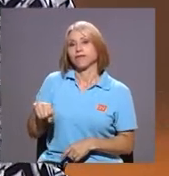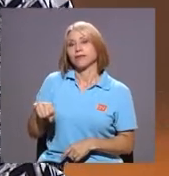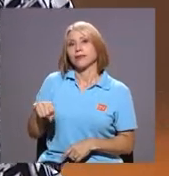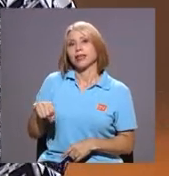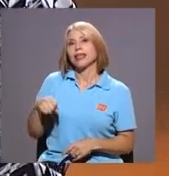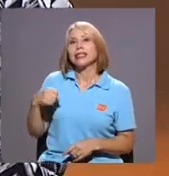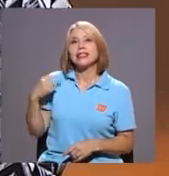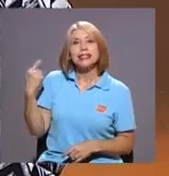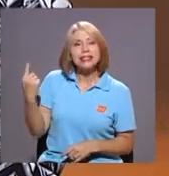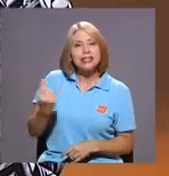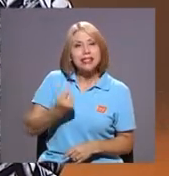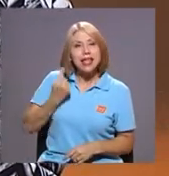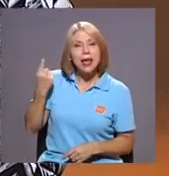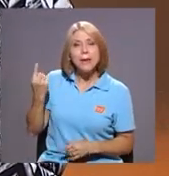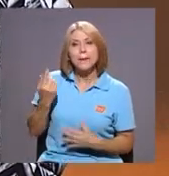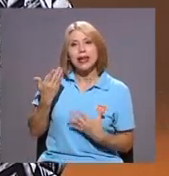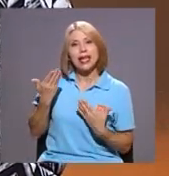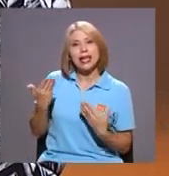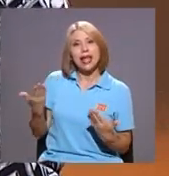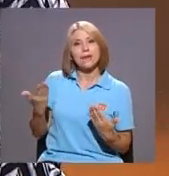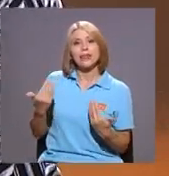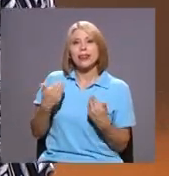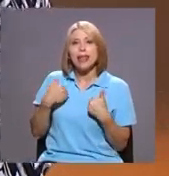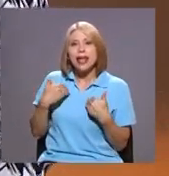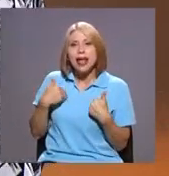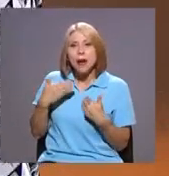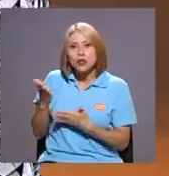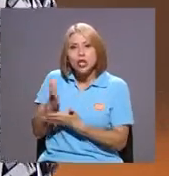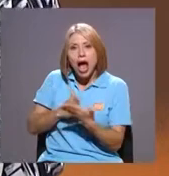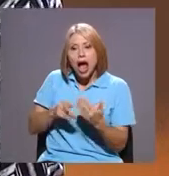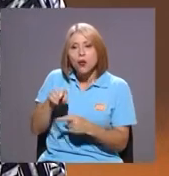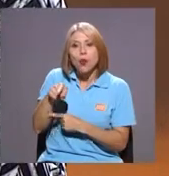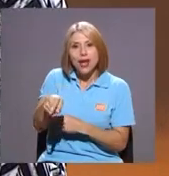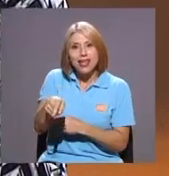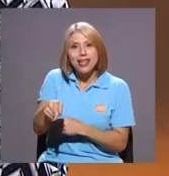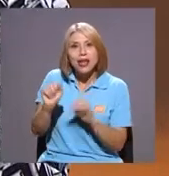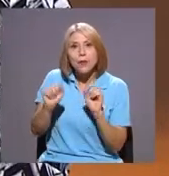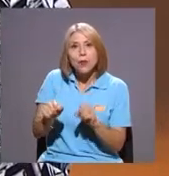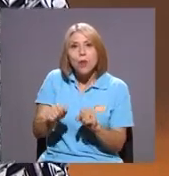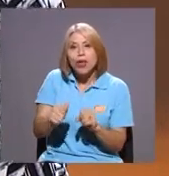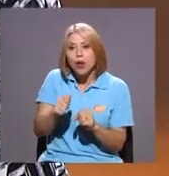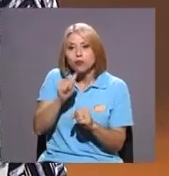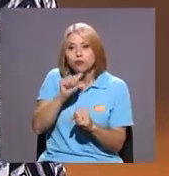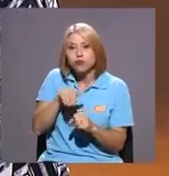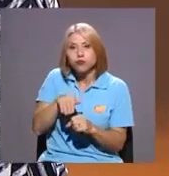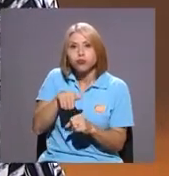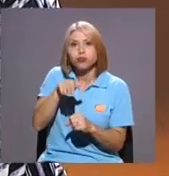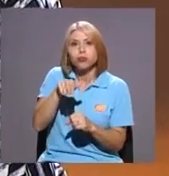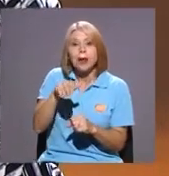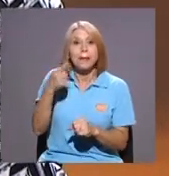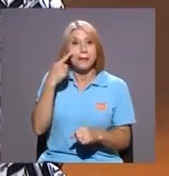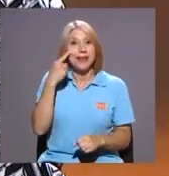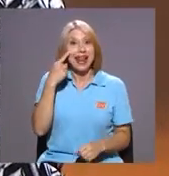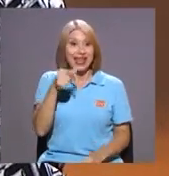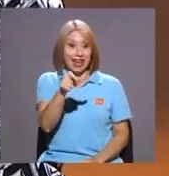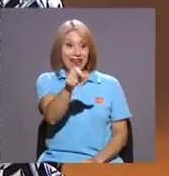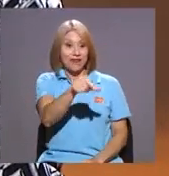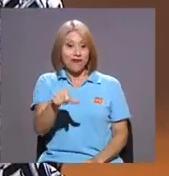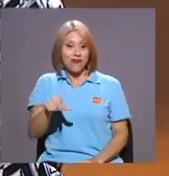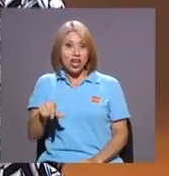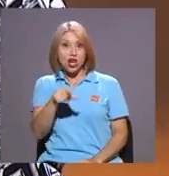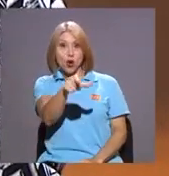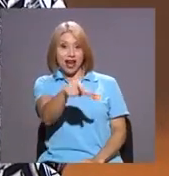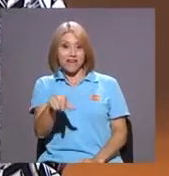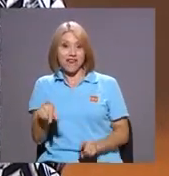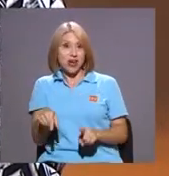siempre y cuando tengamos algo ahí que vaya a servir de criadero. Entonces, vieran que el río como tal, la quebrada, no es